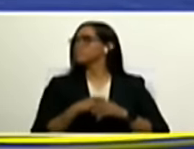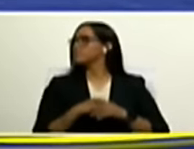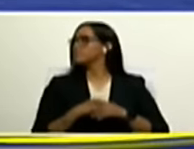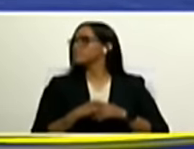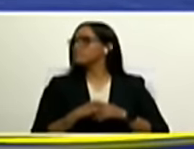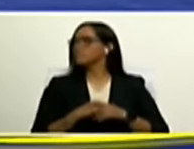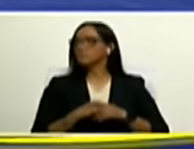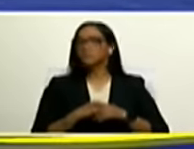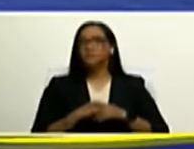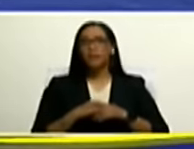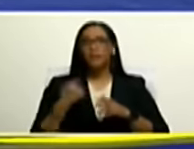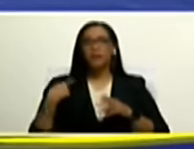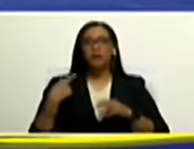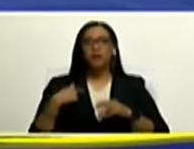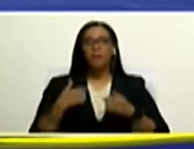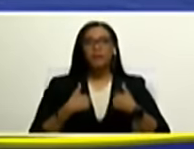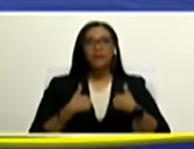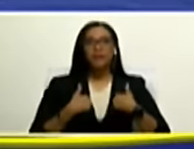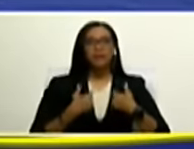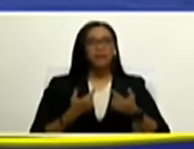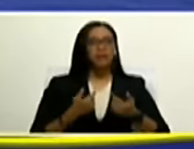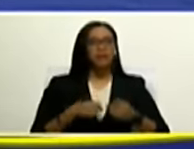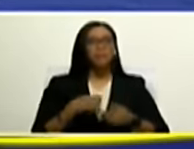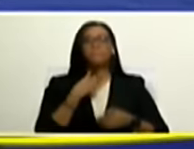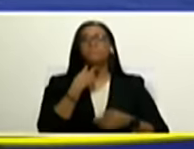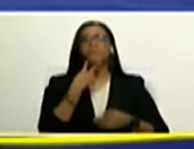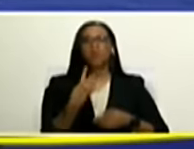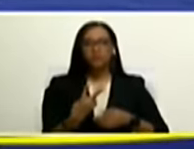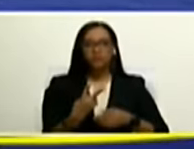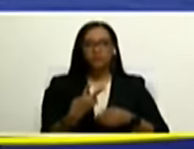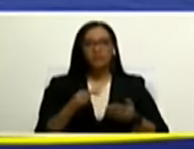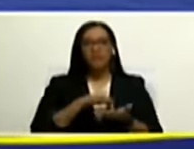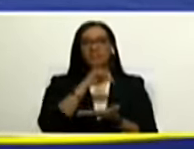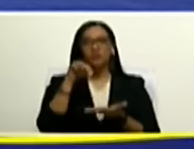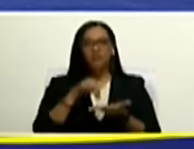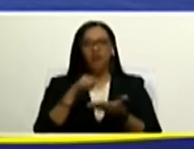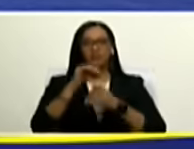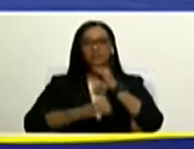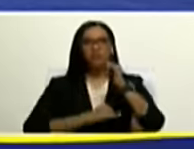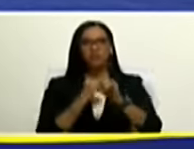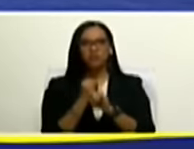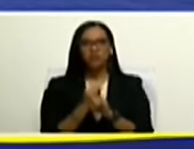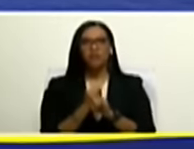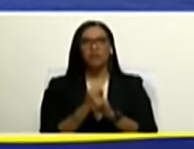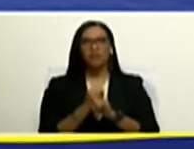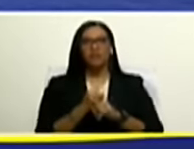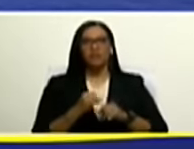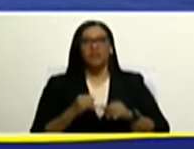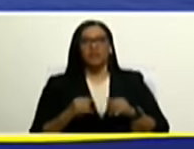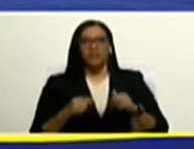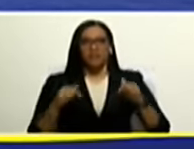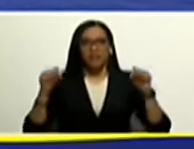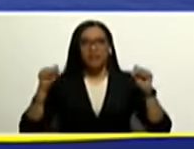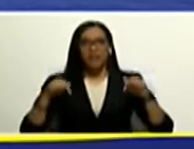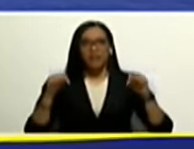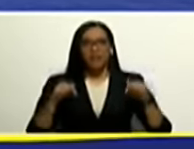que me ha tocado a mí ser portavoz nacional e internacional de